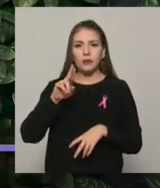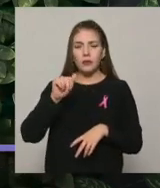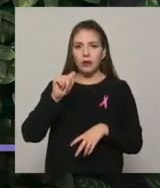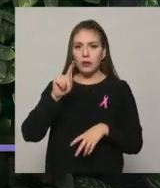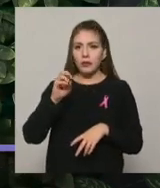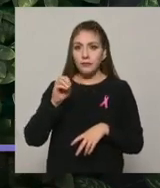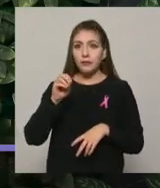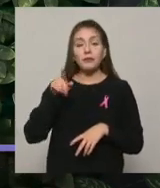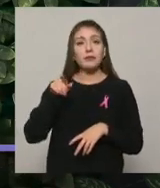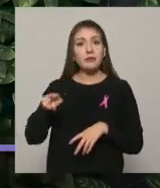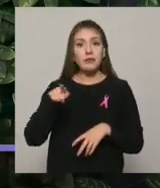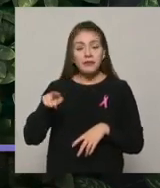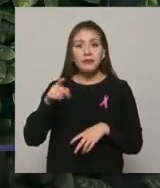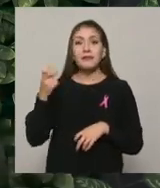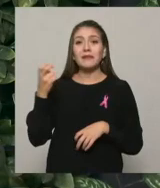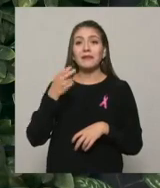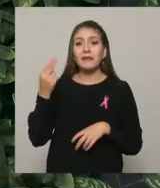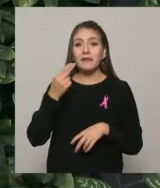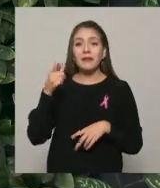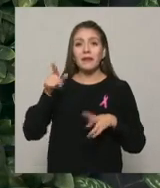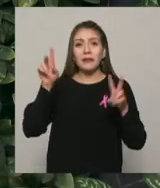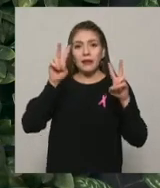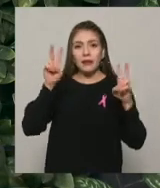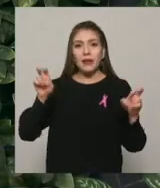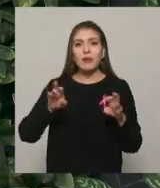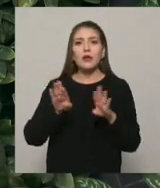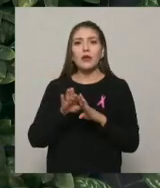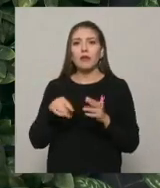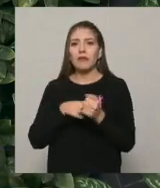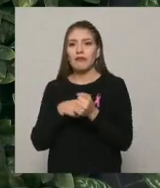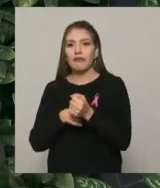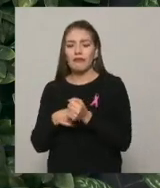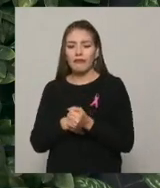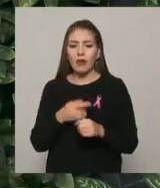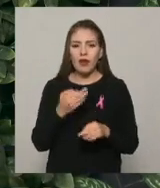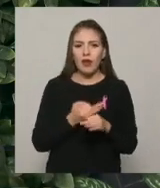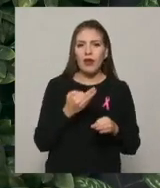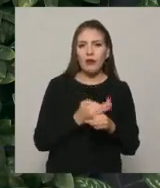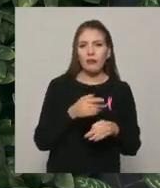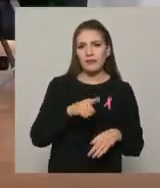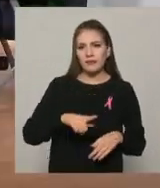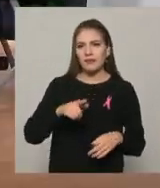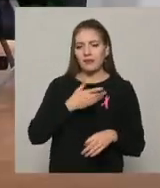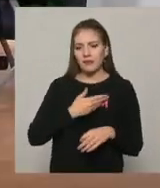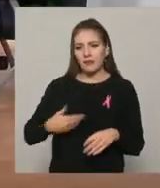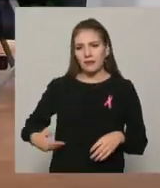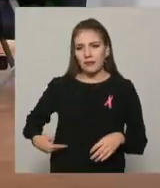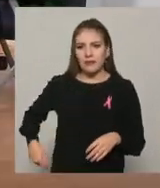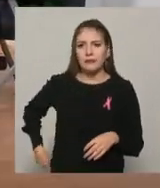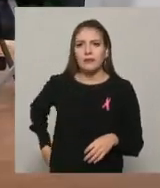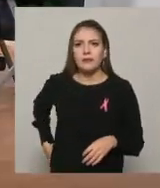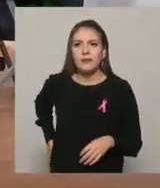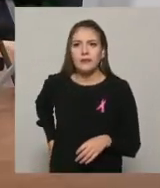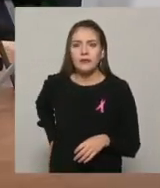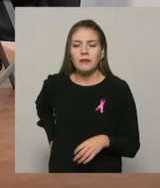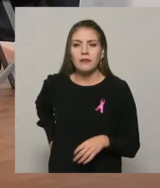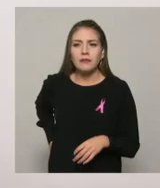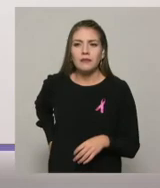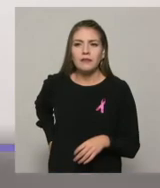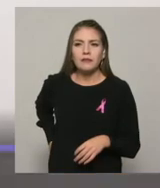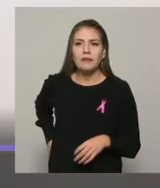creo que ese sería uno de los temas tabú, por lo menos de esta administración. Antimio. Pues yo